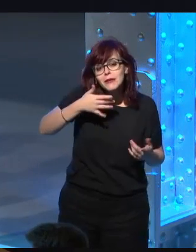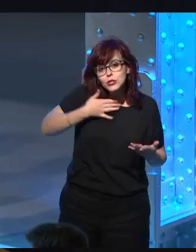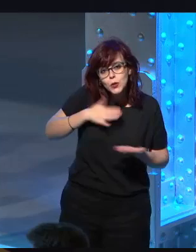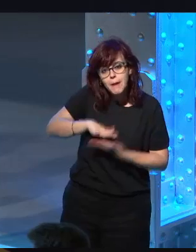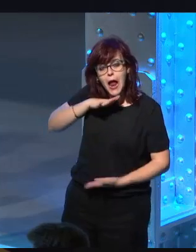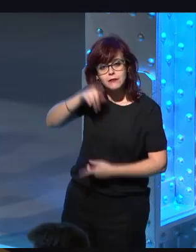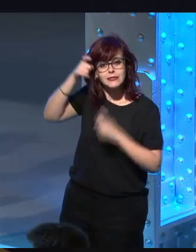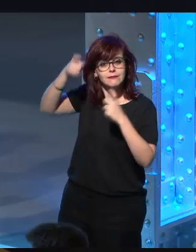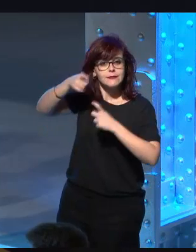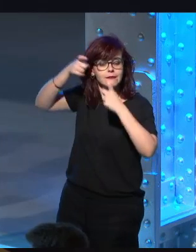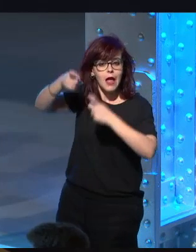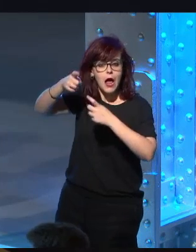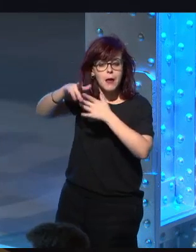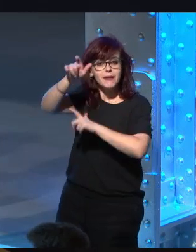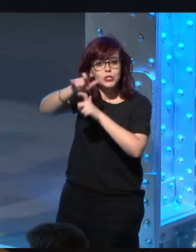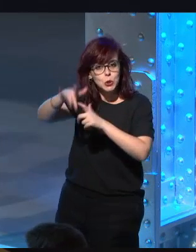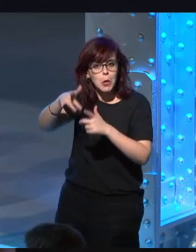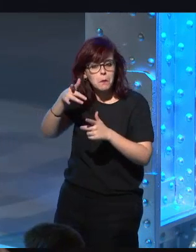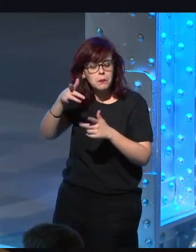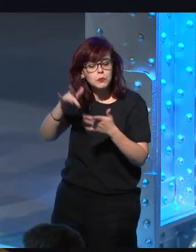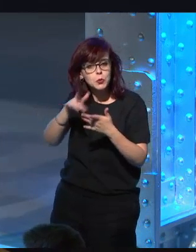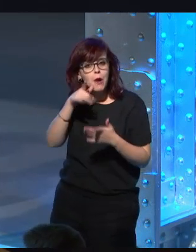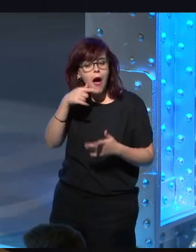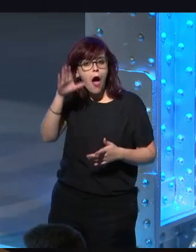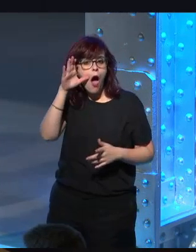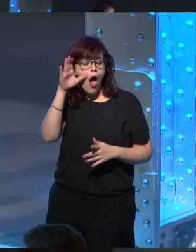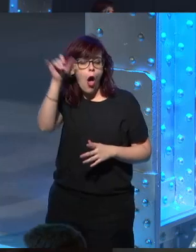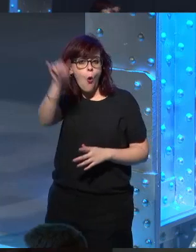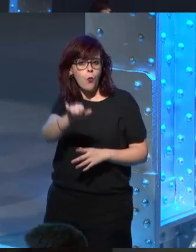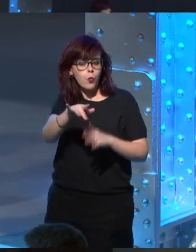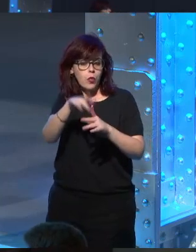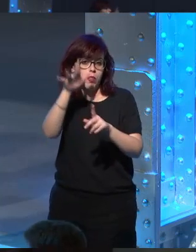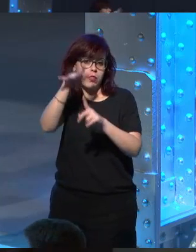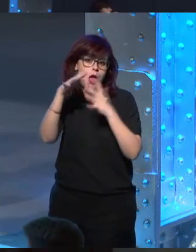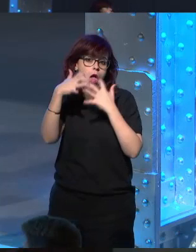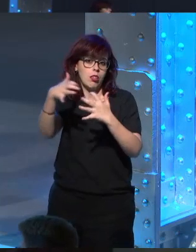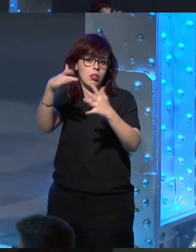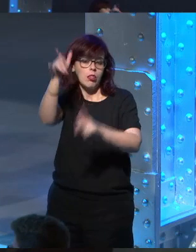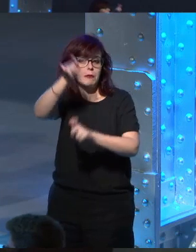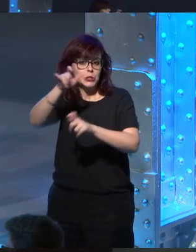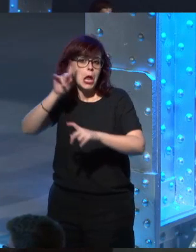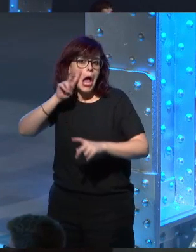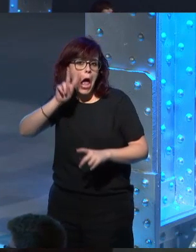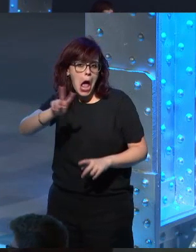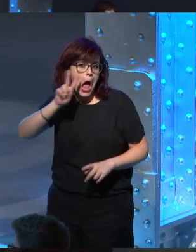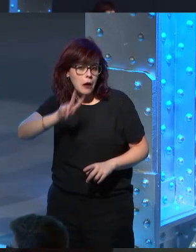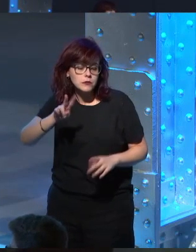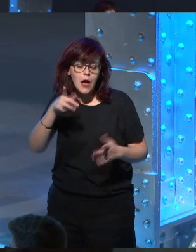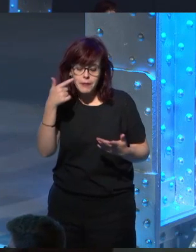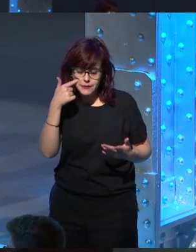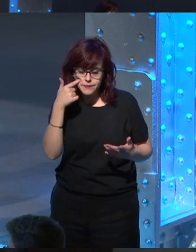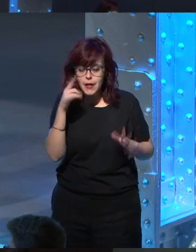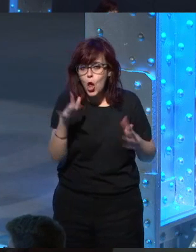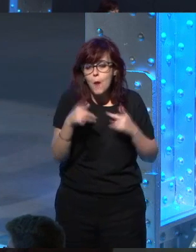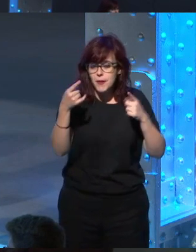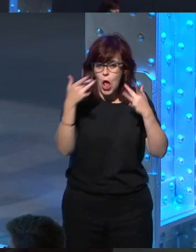para ellos, ¿no? Para ese tipo de audiencia. Adrián. Sí, y también yo, de otro punto de vista, es decir, asumir de primeras que la objetividad no